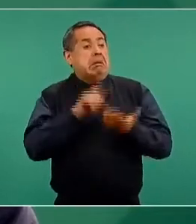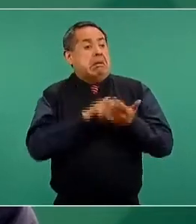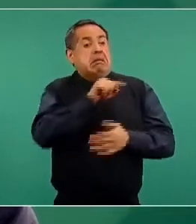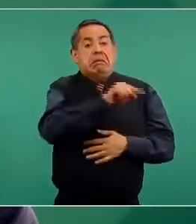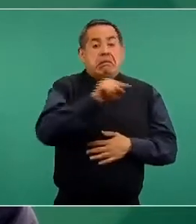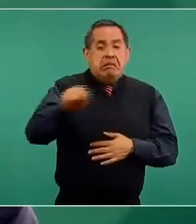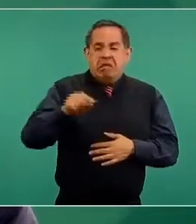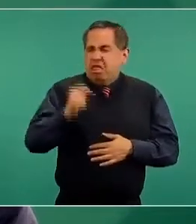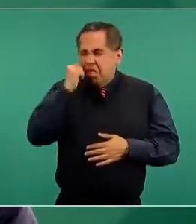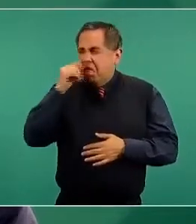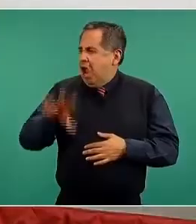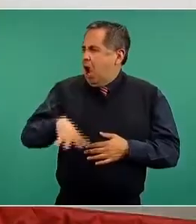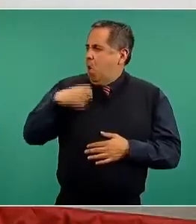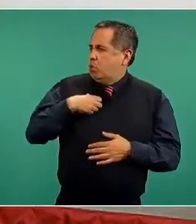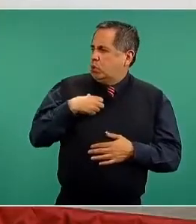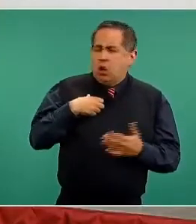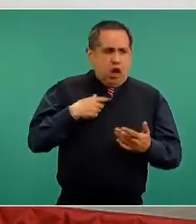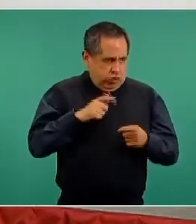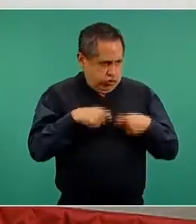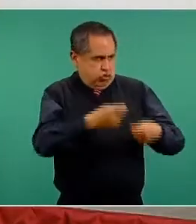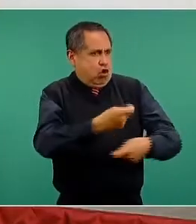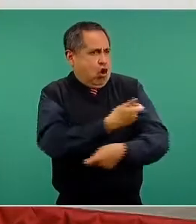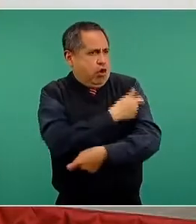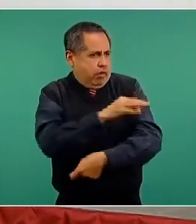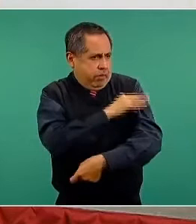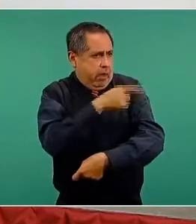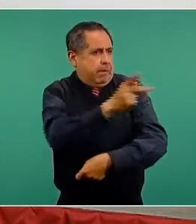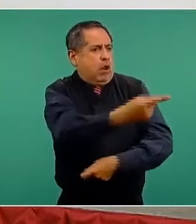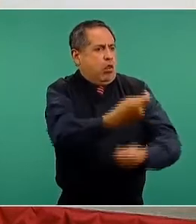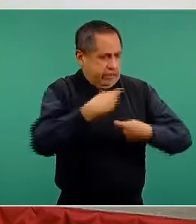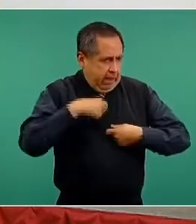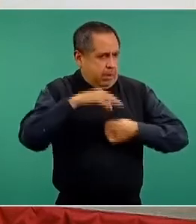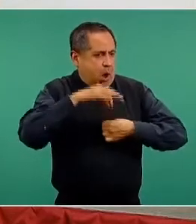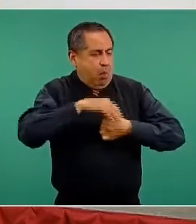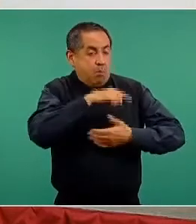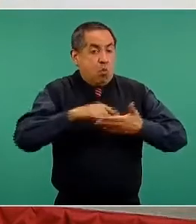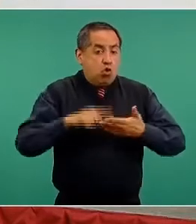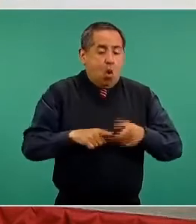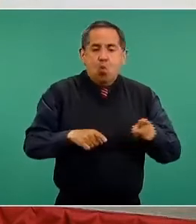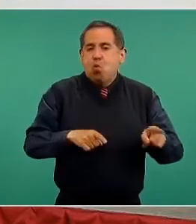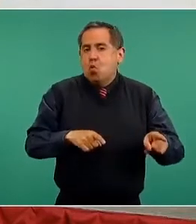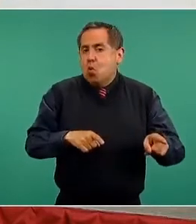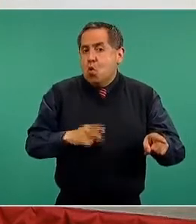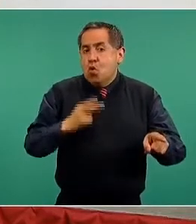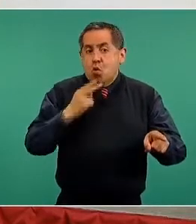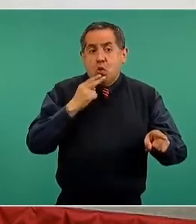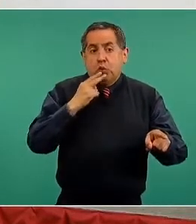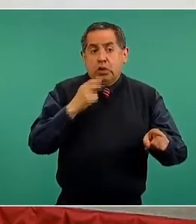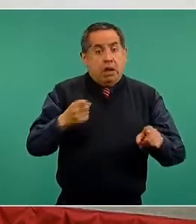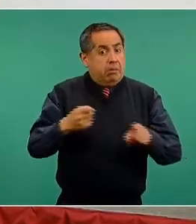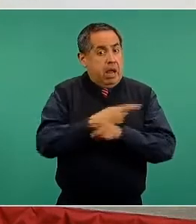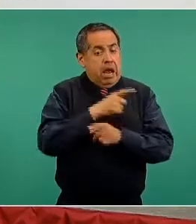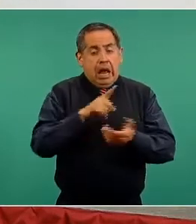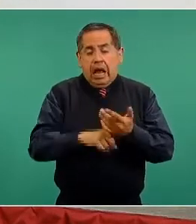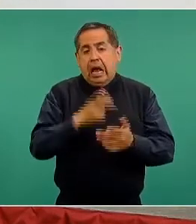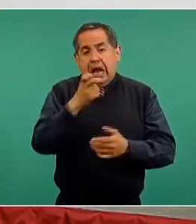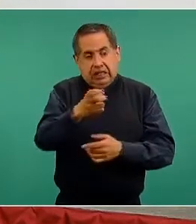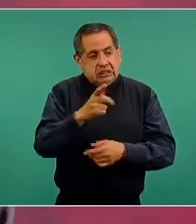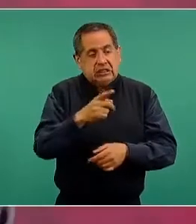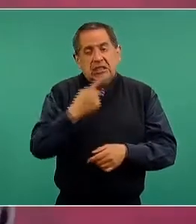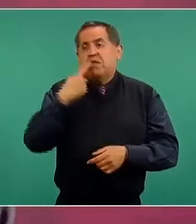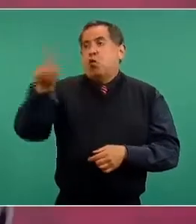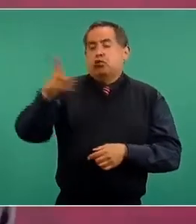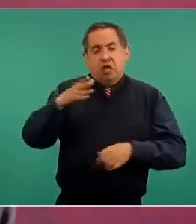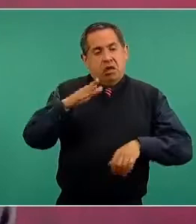comete un abuso y una malversación de los fondos públicos por utilizarlos con otros fines, debe ser